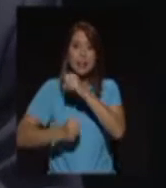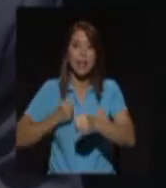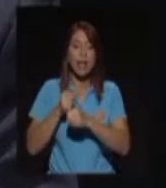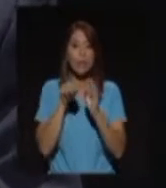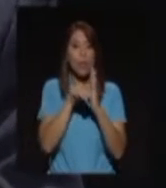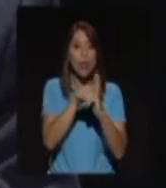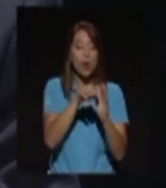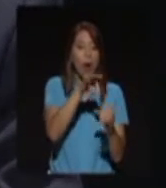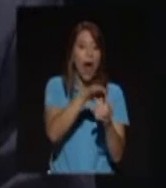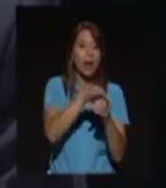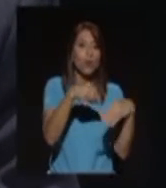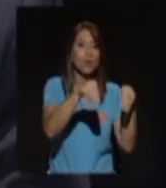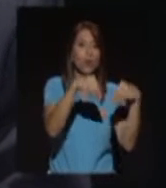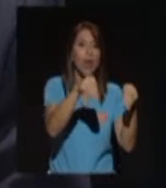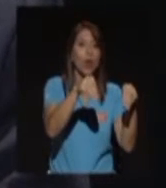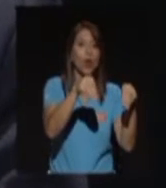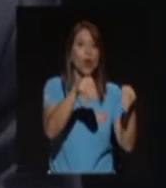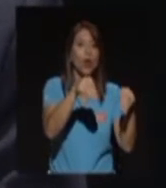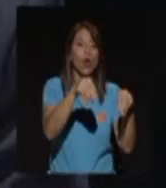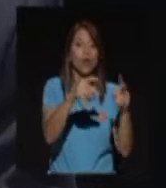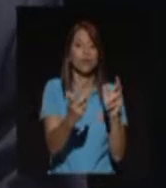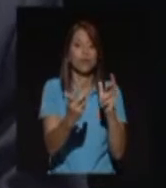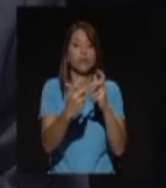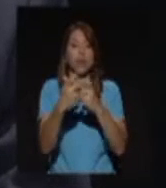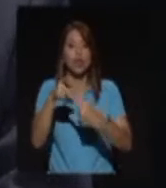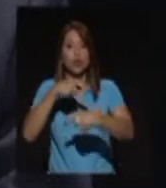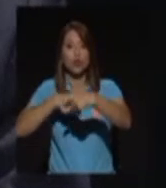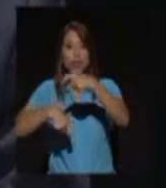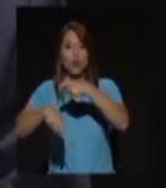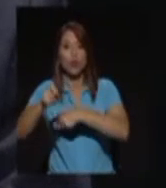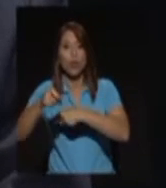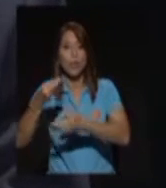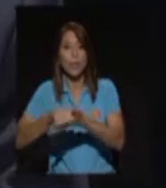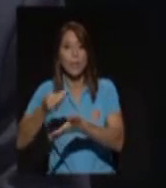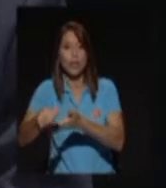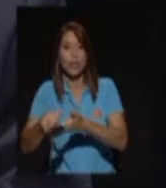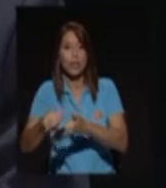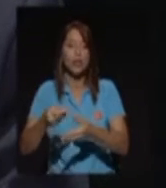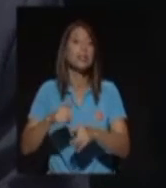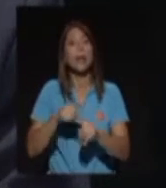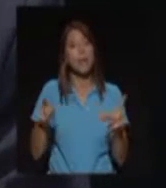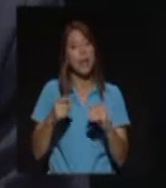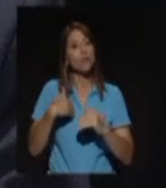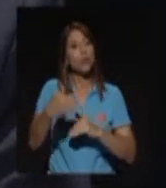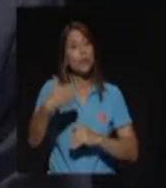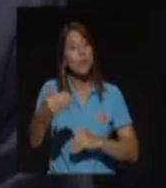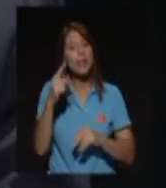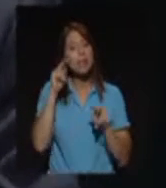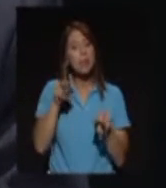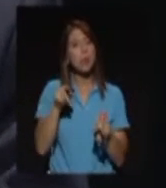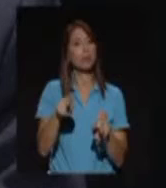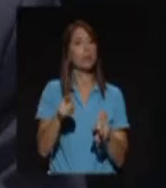se complementó con un modelo de sustitución de importaciones, ¿verdad? Pero posteriormente también se consideró que era